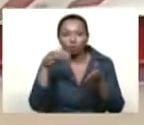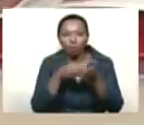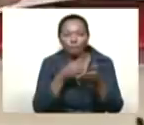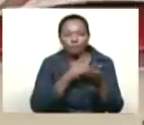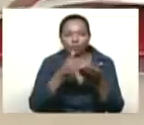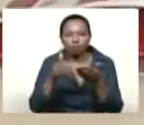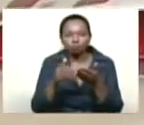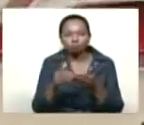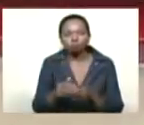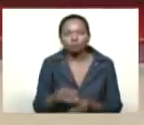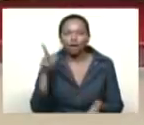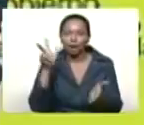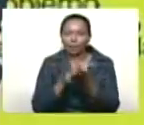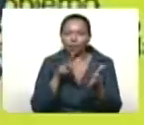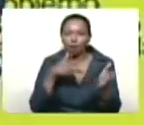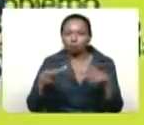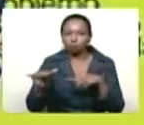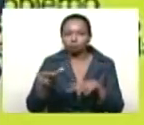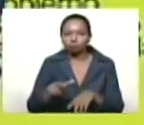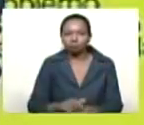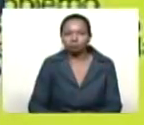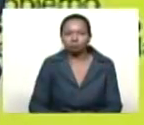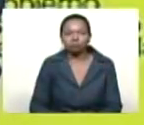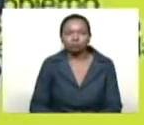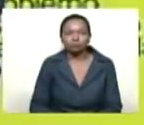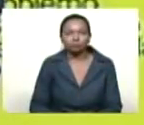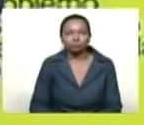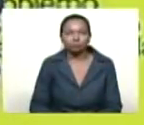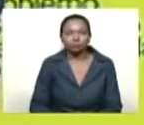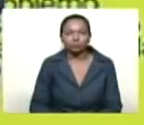inmediato para que se cumpla.